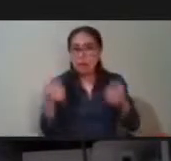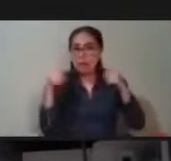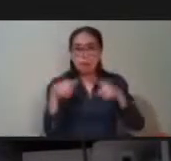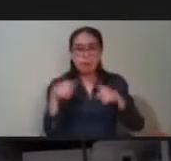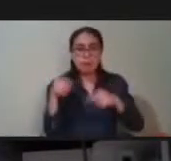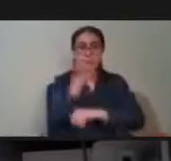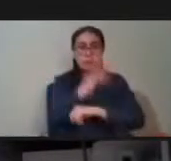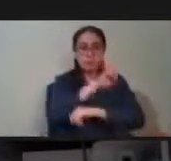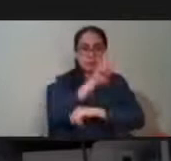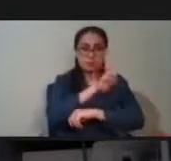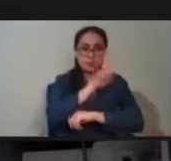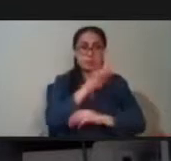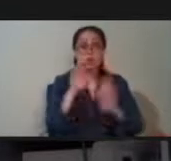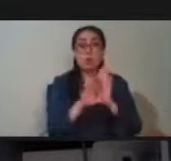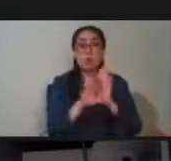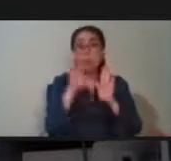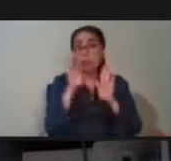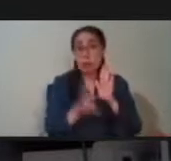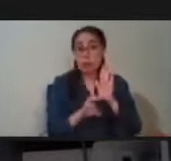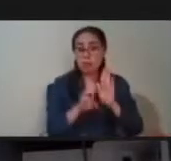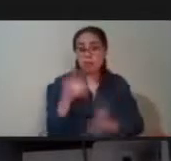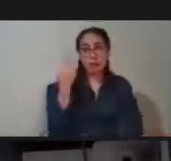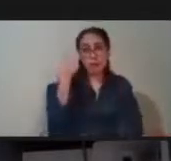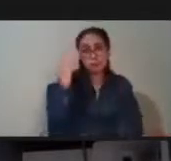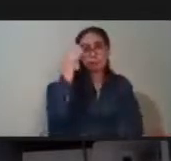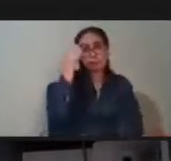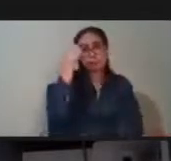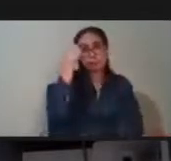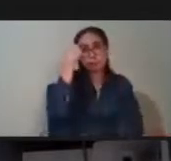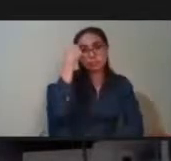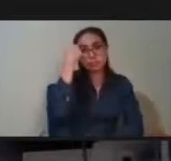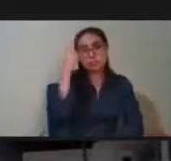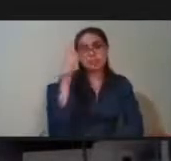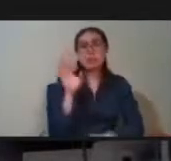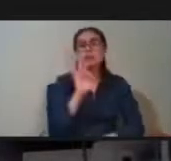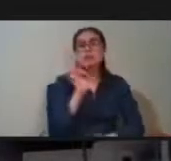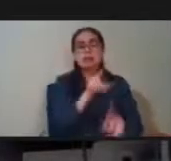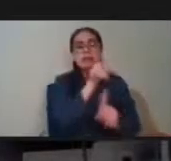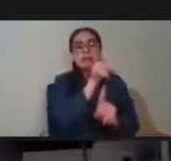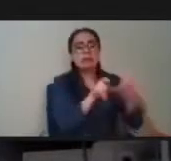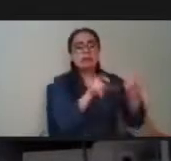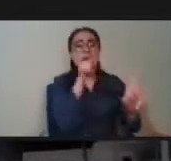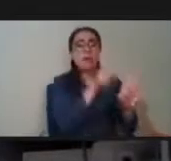como autor, la composición de personaje que te permite